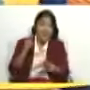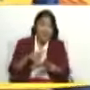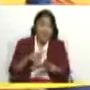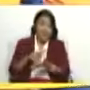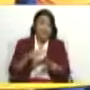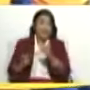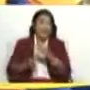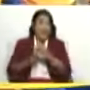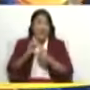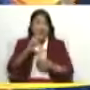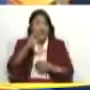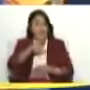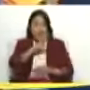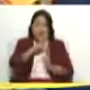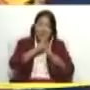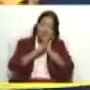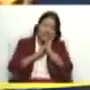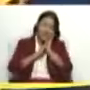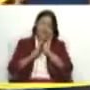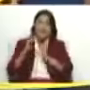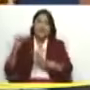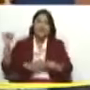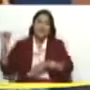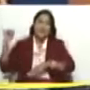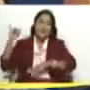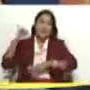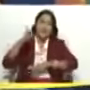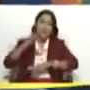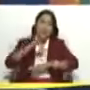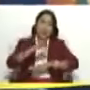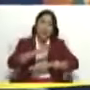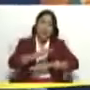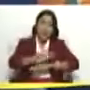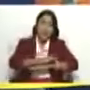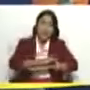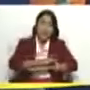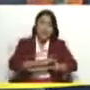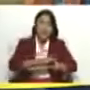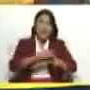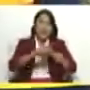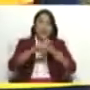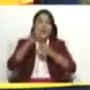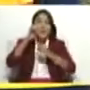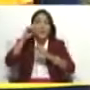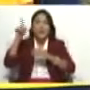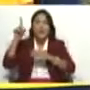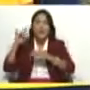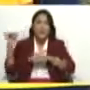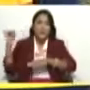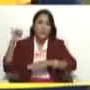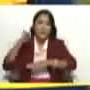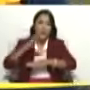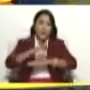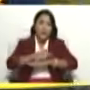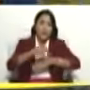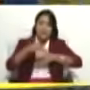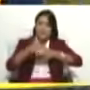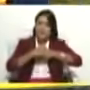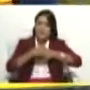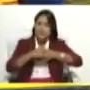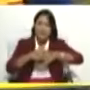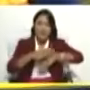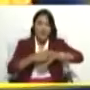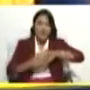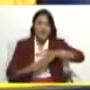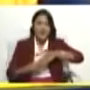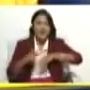amanecidos viaje largo como que hubieran viajado para Europa verdad y estábamos en Sudamérica A